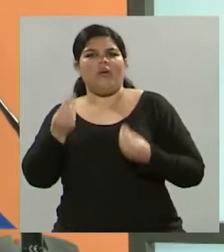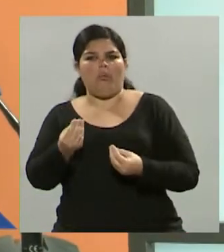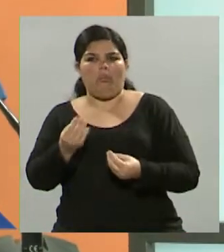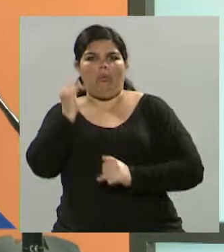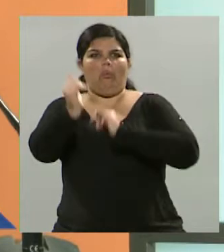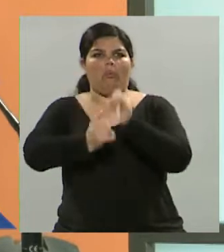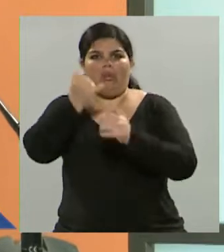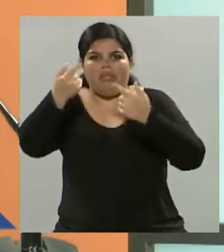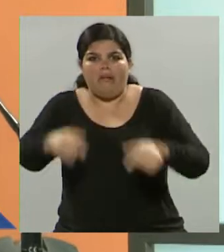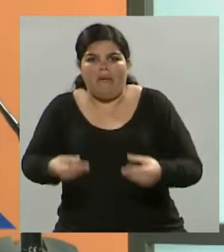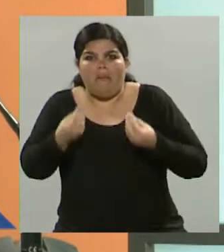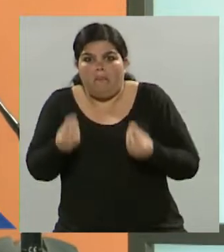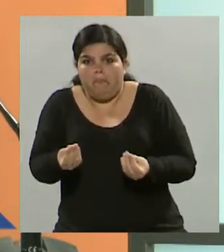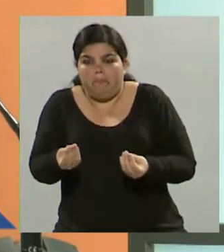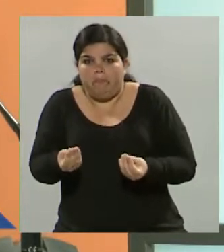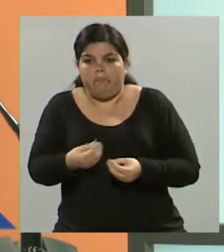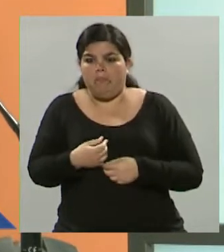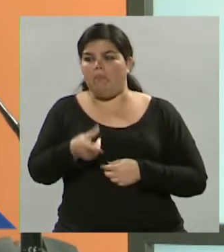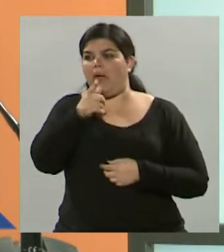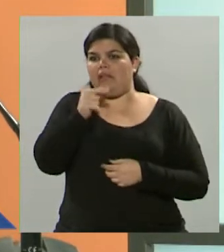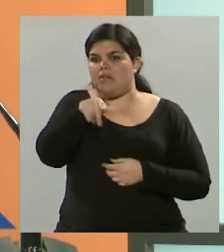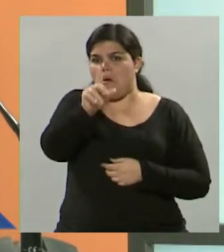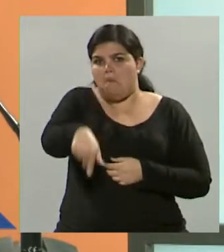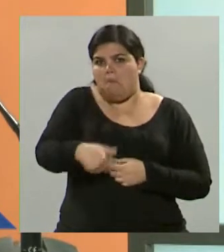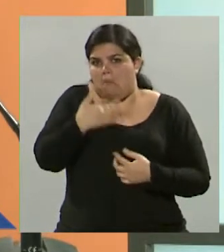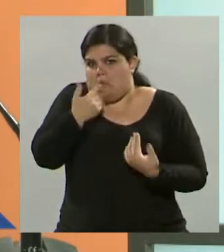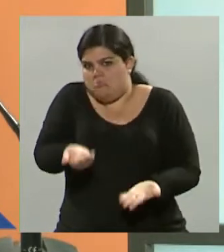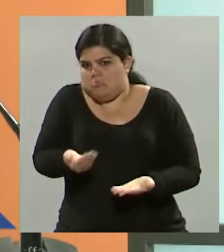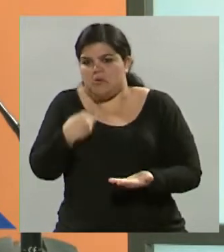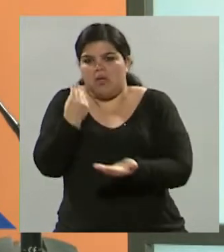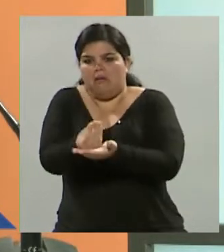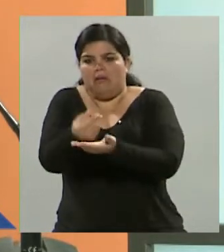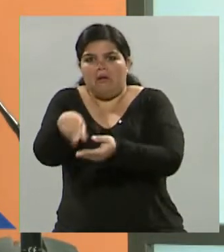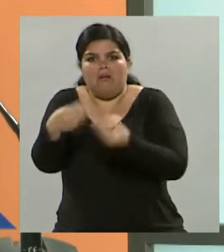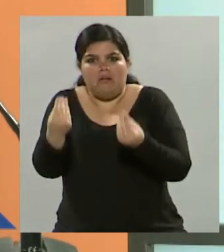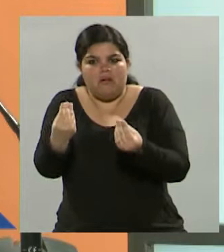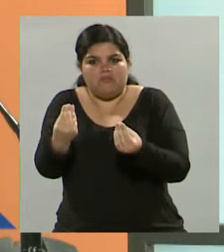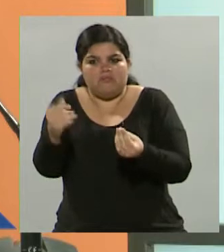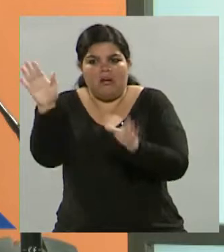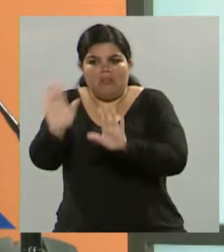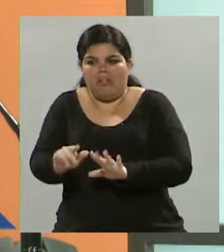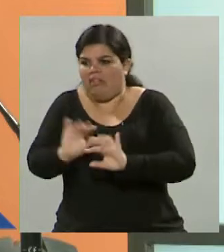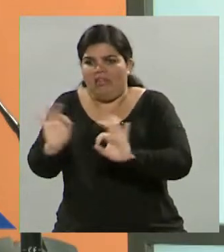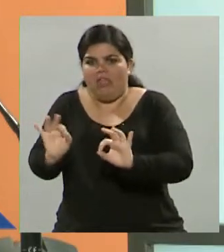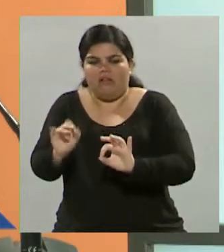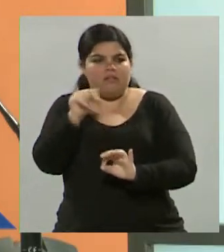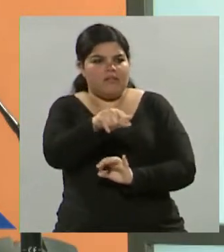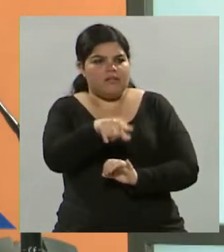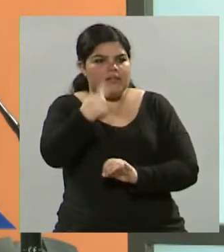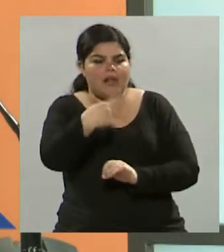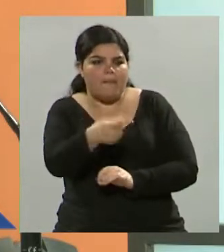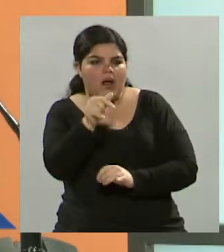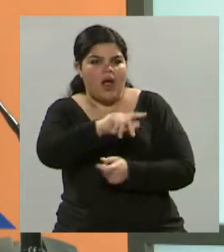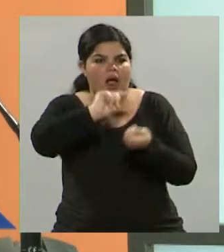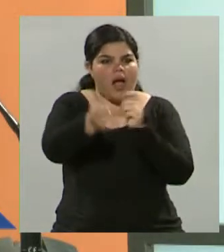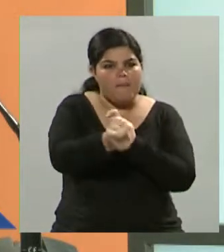¿Sí? Es como que esta no entiende nada de qué está haciendo ahí y que de repente tiene que hacer cosas y esta todo el tiempo se las cambia. Dice, no, bueno, pero